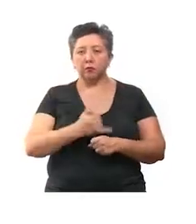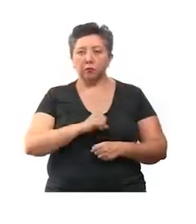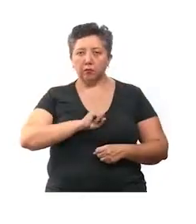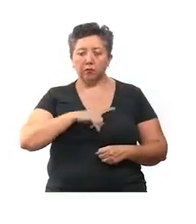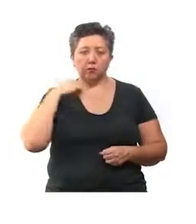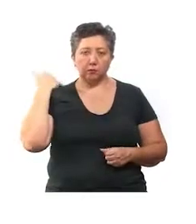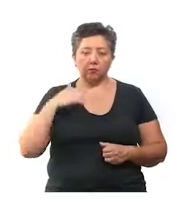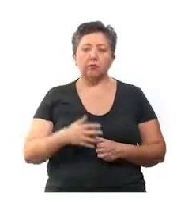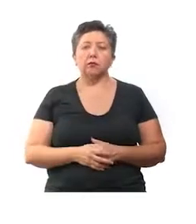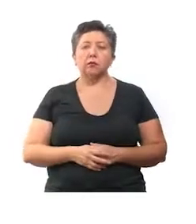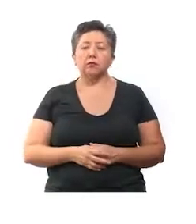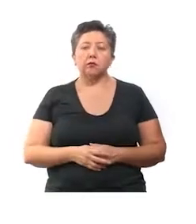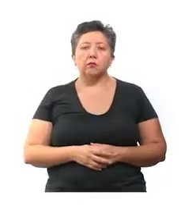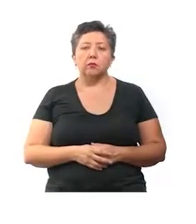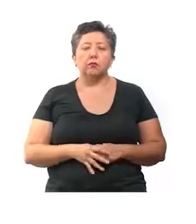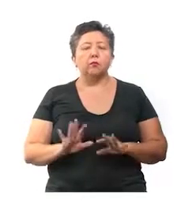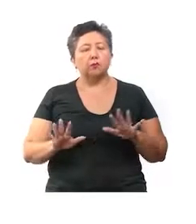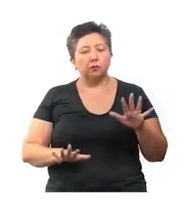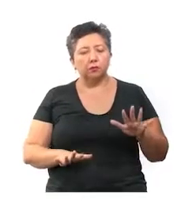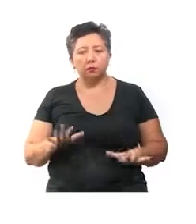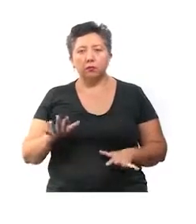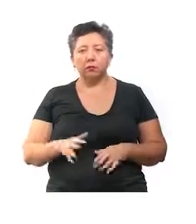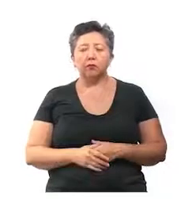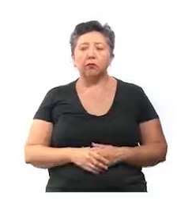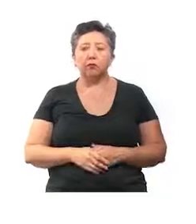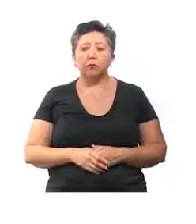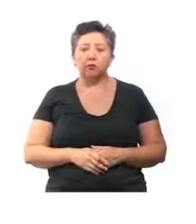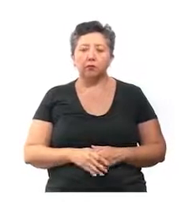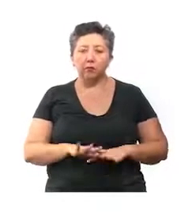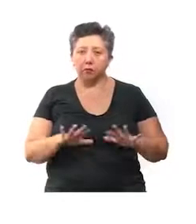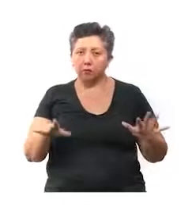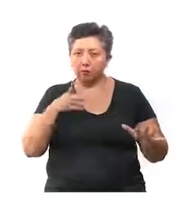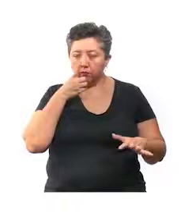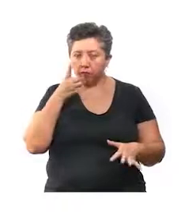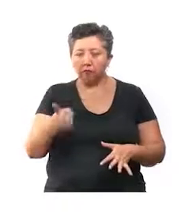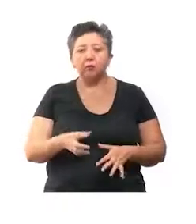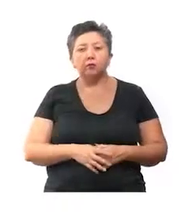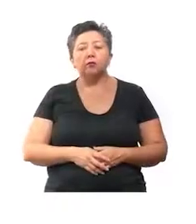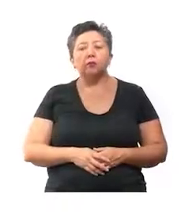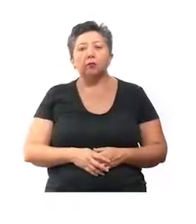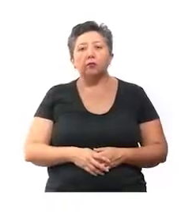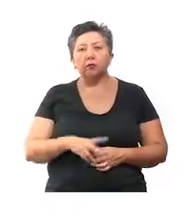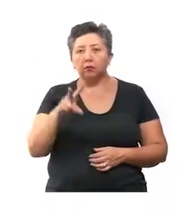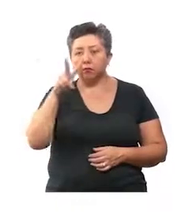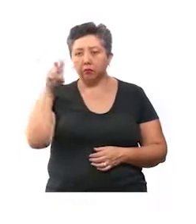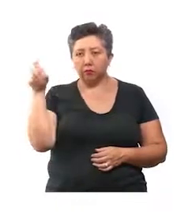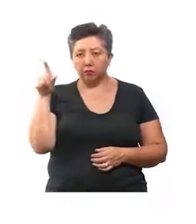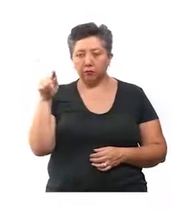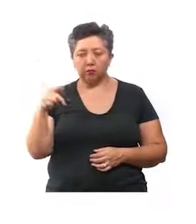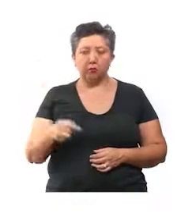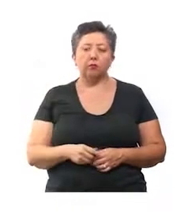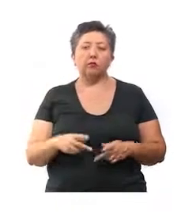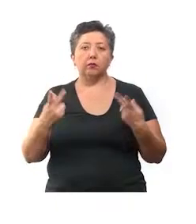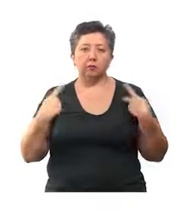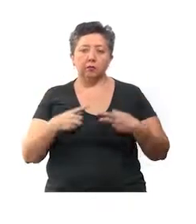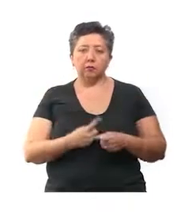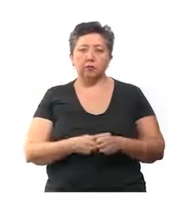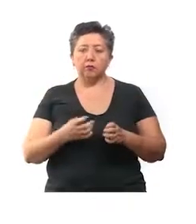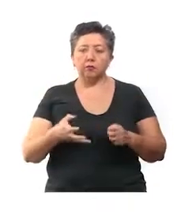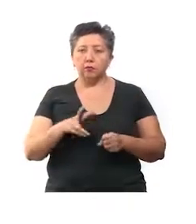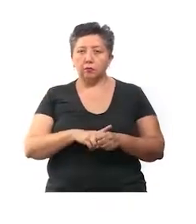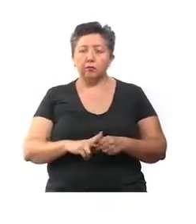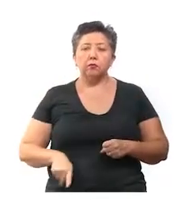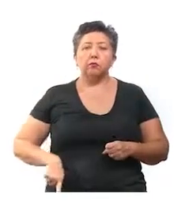Secretaría de Salud de Yucatán. Presentan síntomas leves. Como ya se mencionó, 270 de los casos positivos están